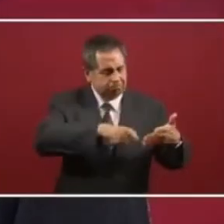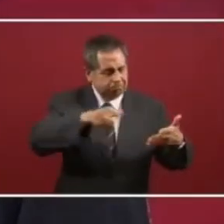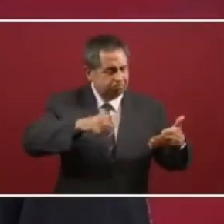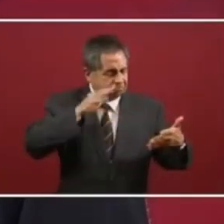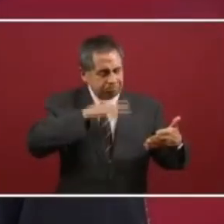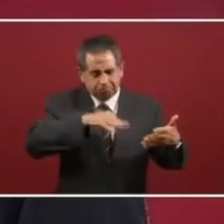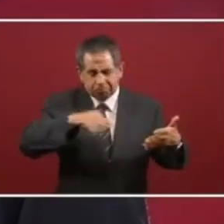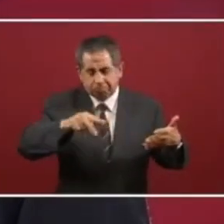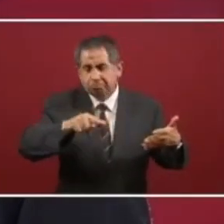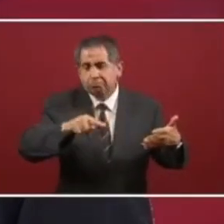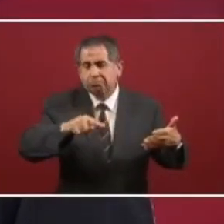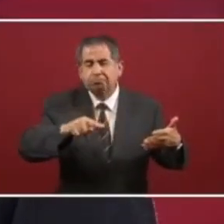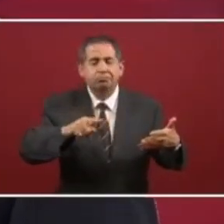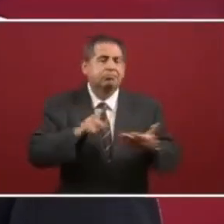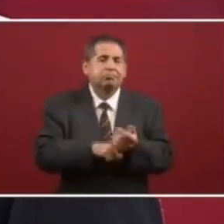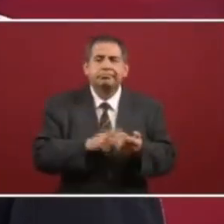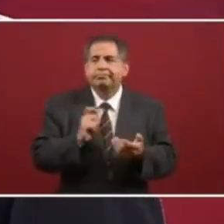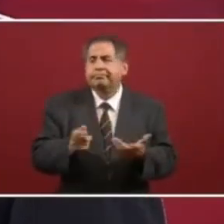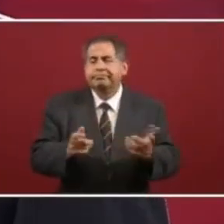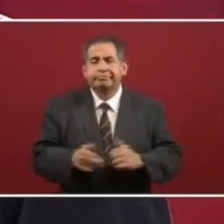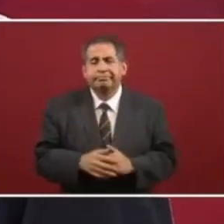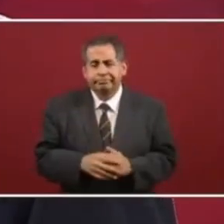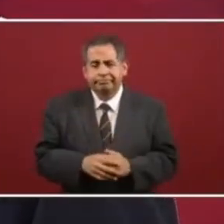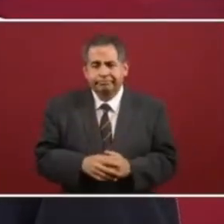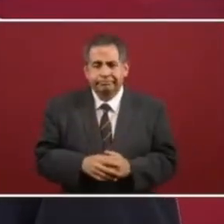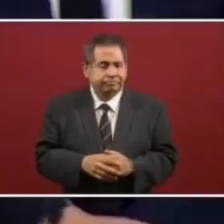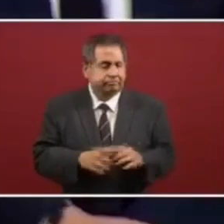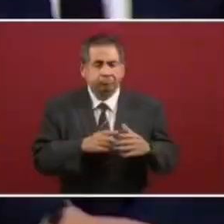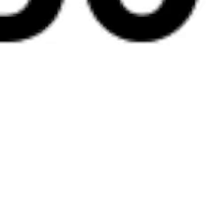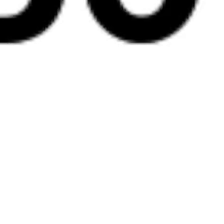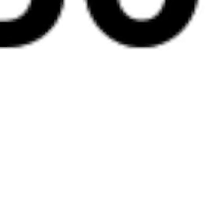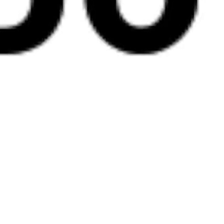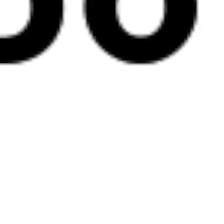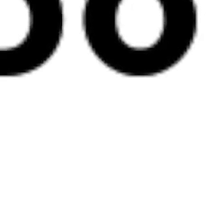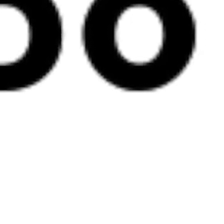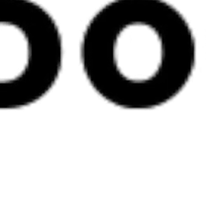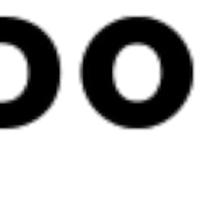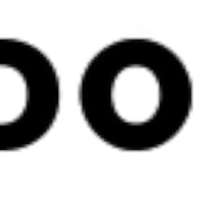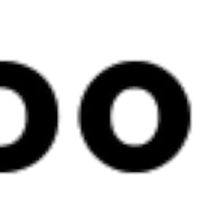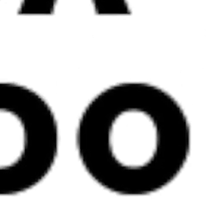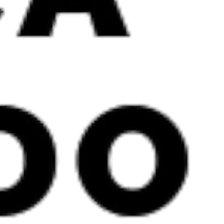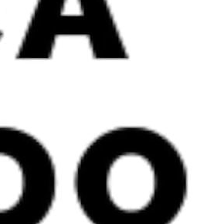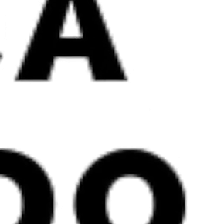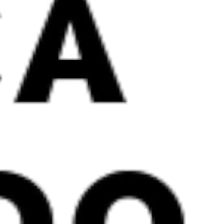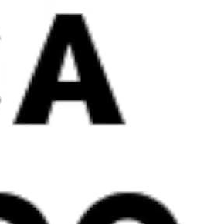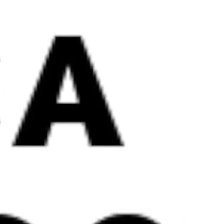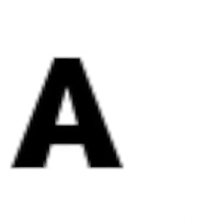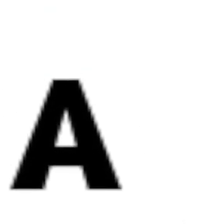están cuestionándonos, ya está.